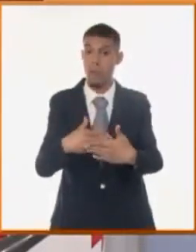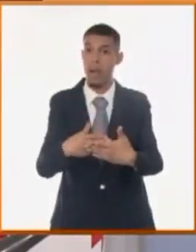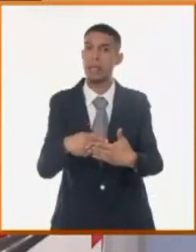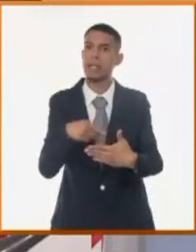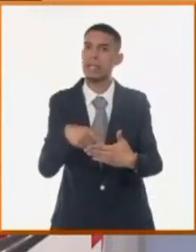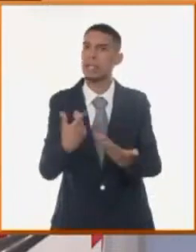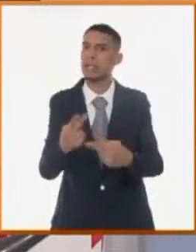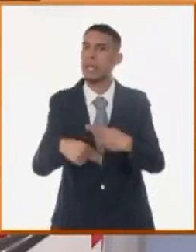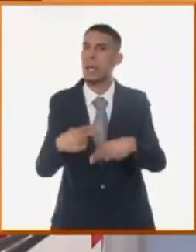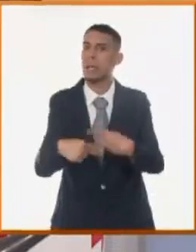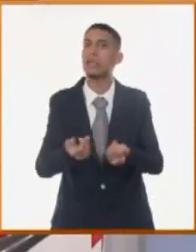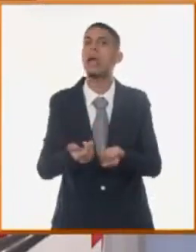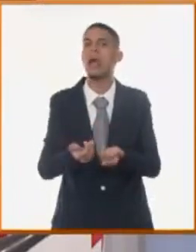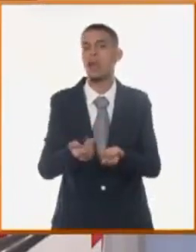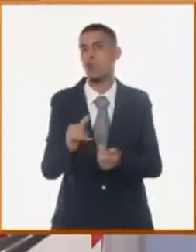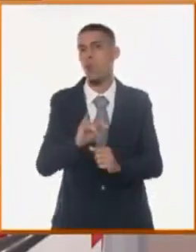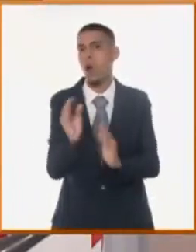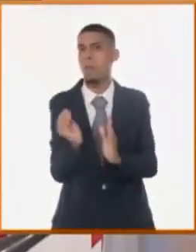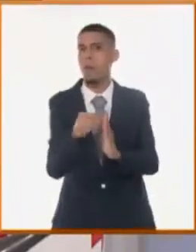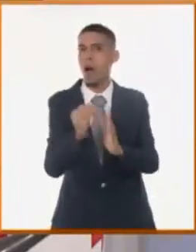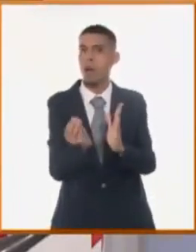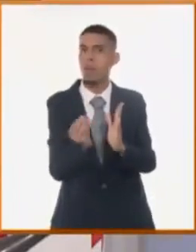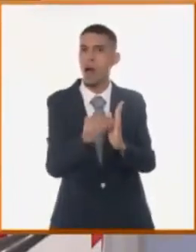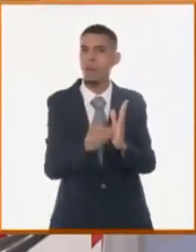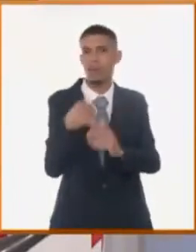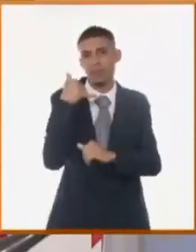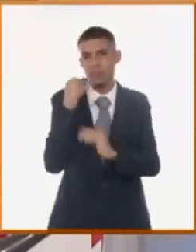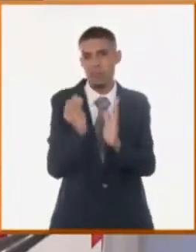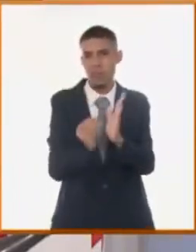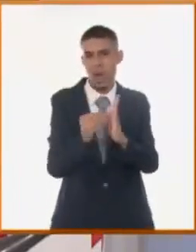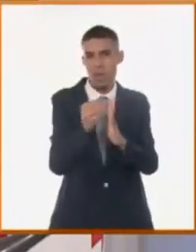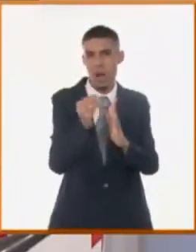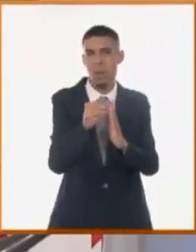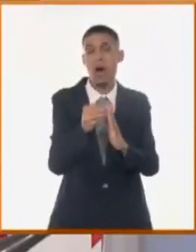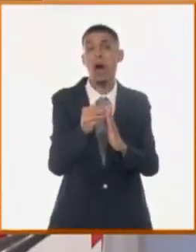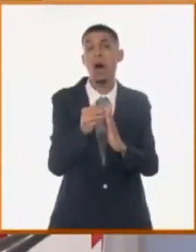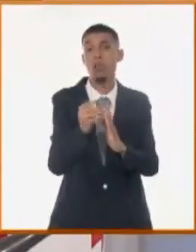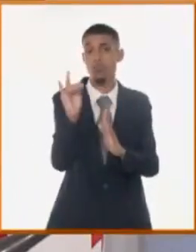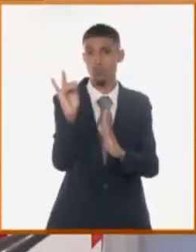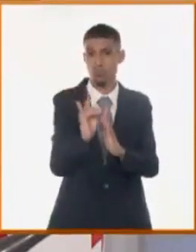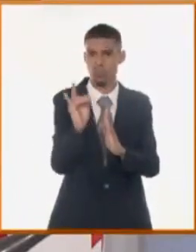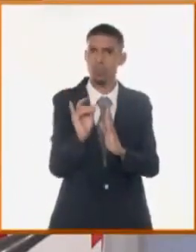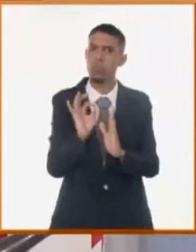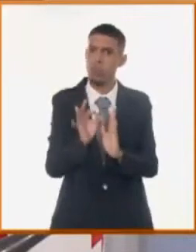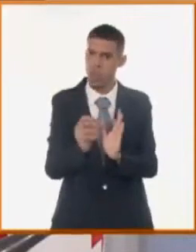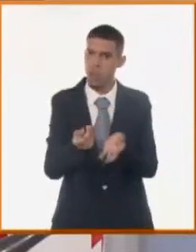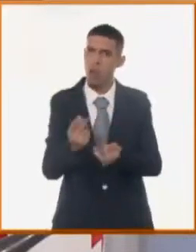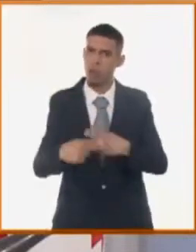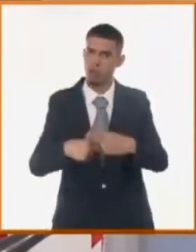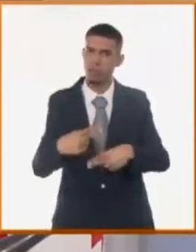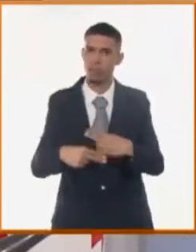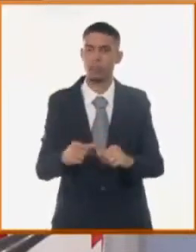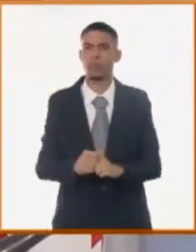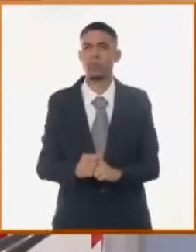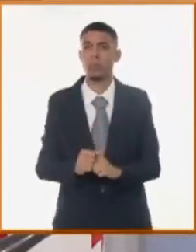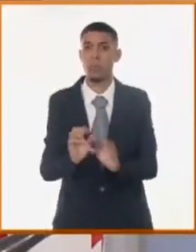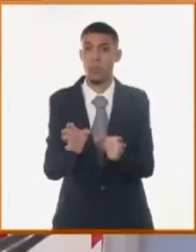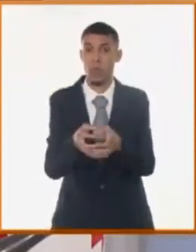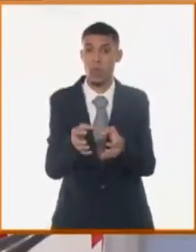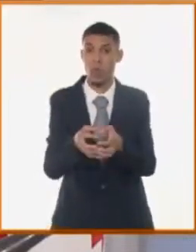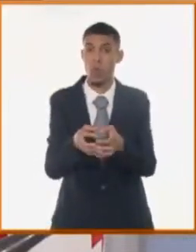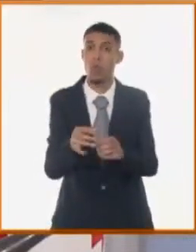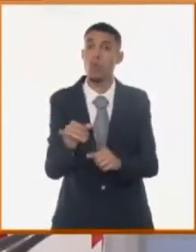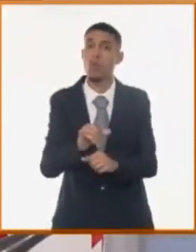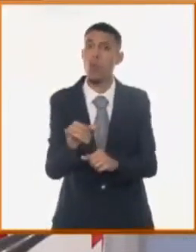plataformas, crear alianzas, crear escenarios de colaboración. Y al mismo tiempo, como grupo, nos da un